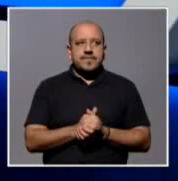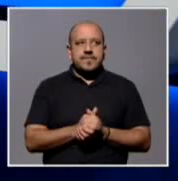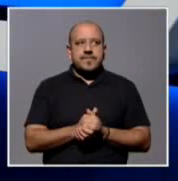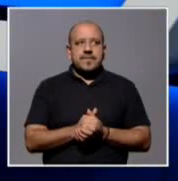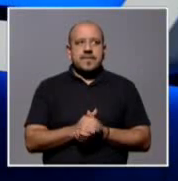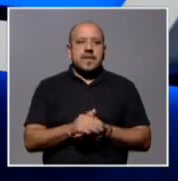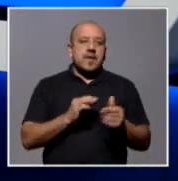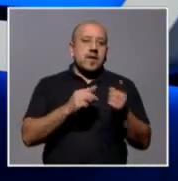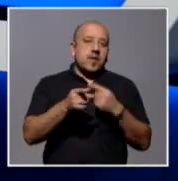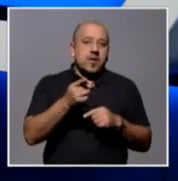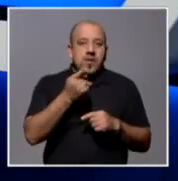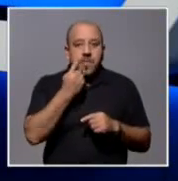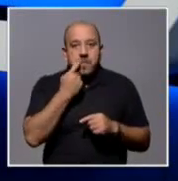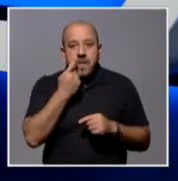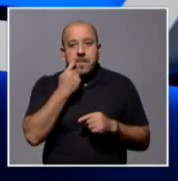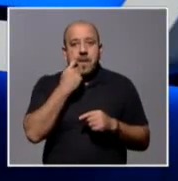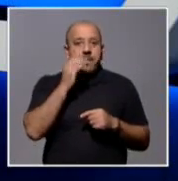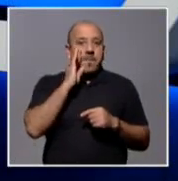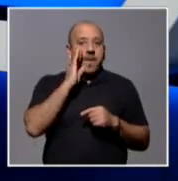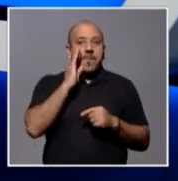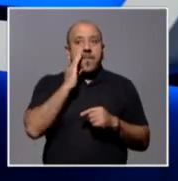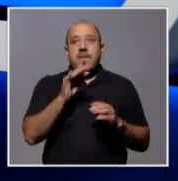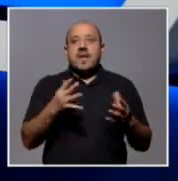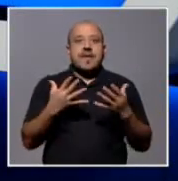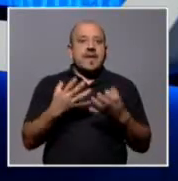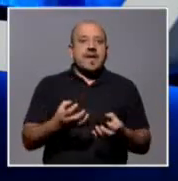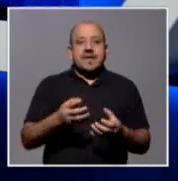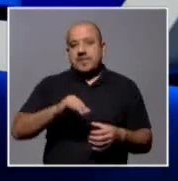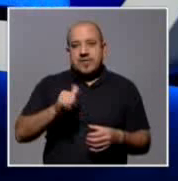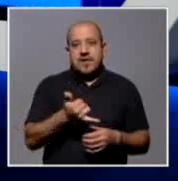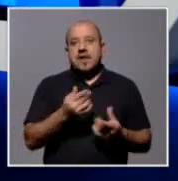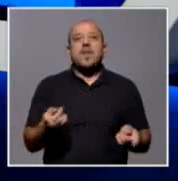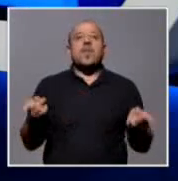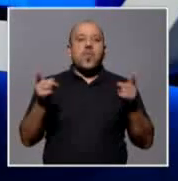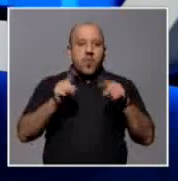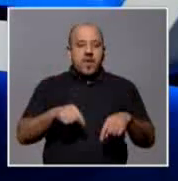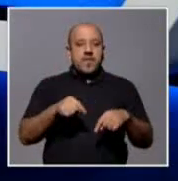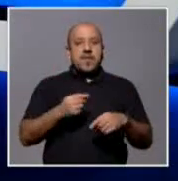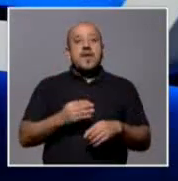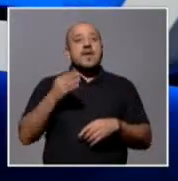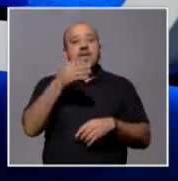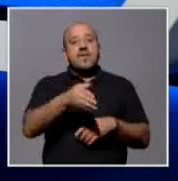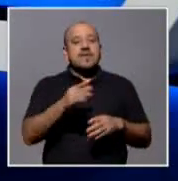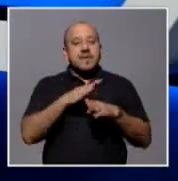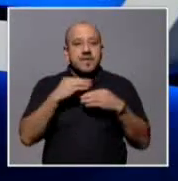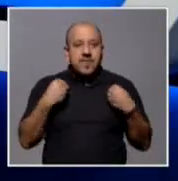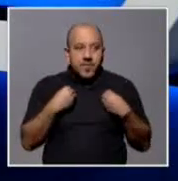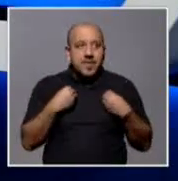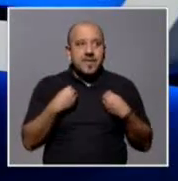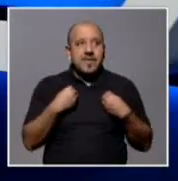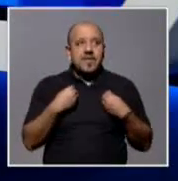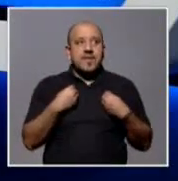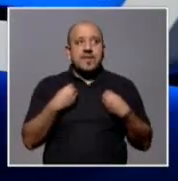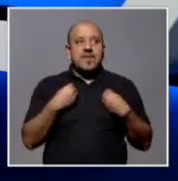Seguramente los padres están deseando que se den esas noticias y que los niños arranquen a ir a las instituciones